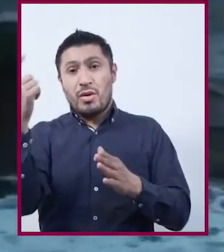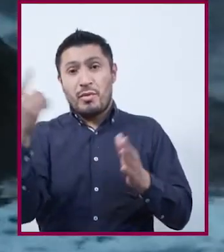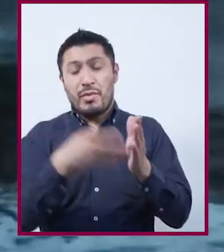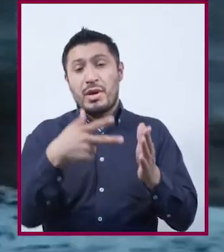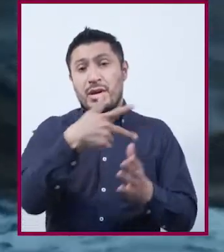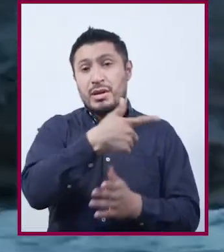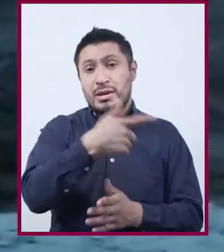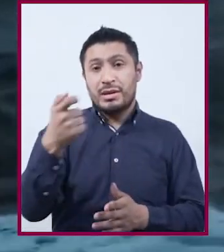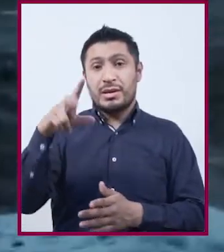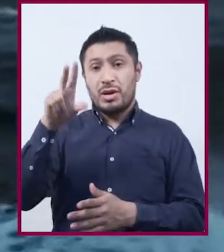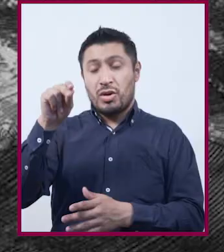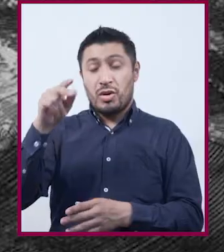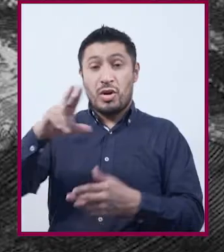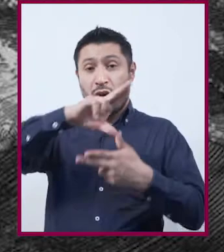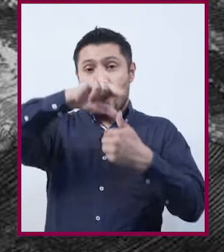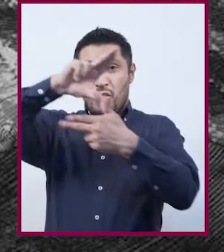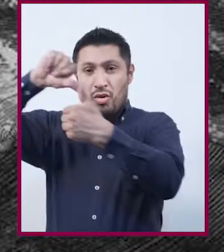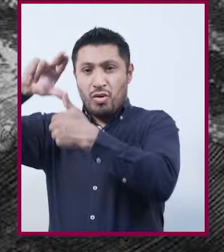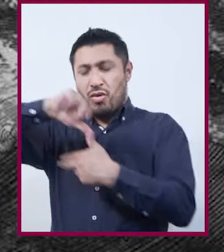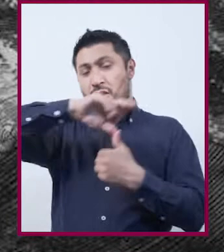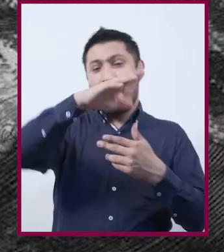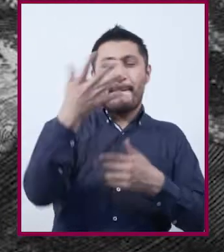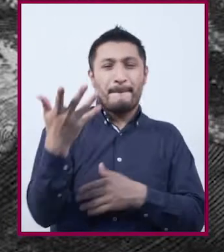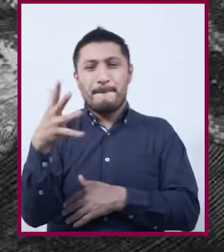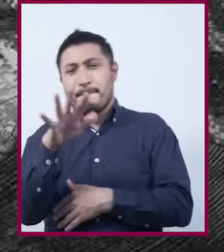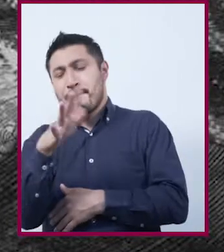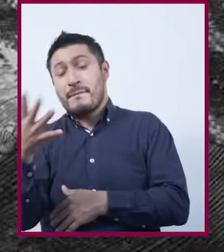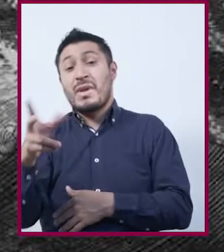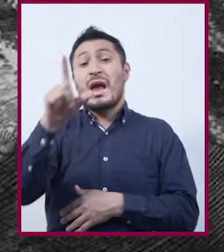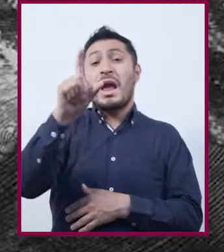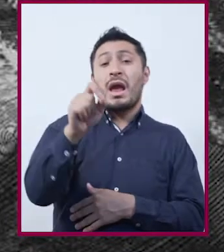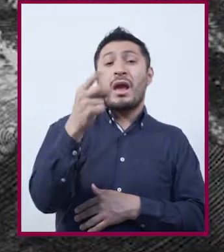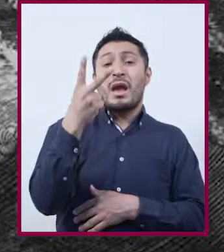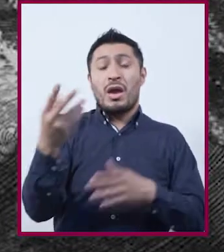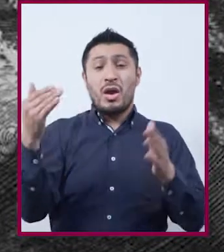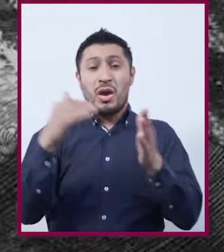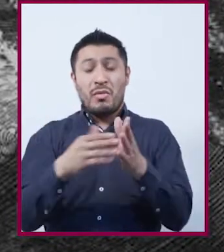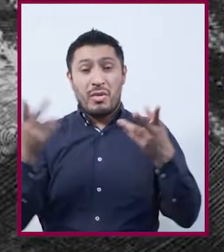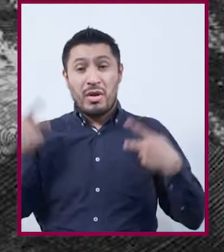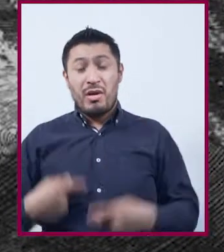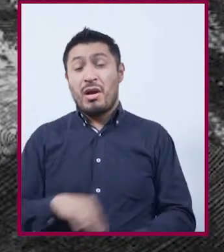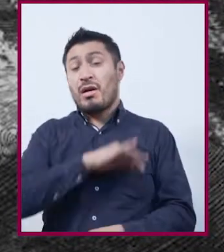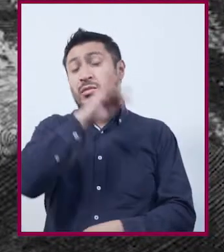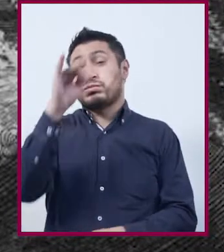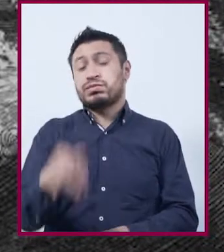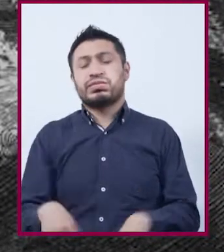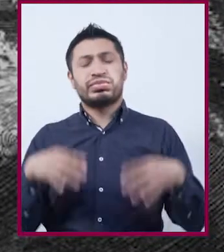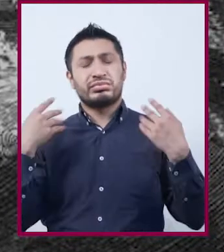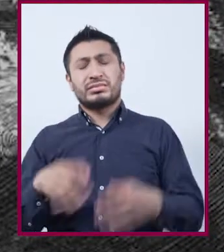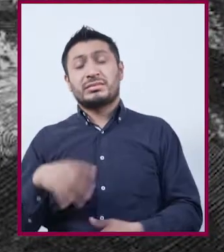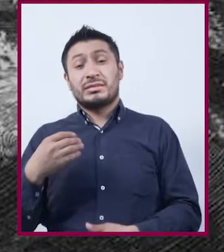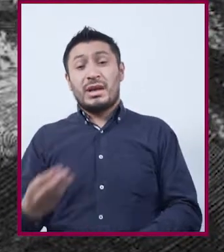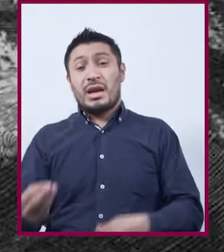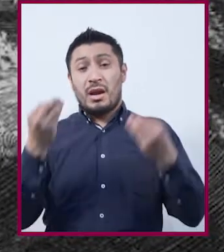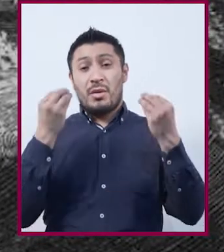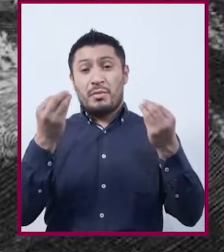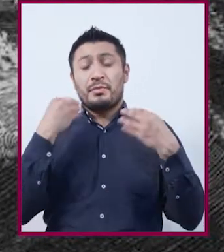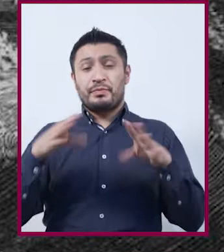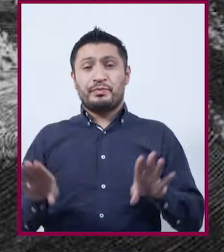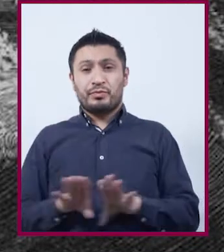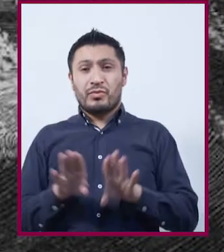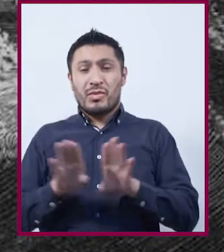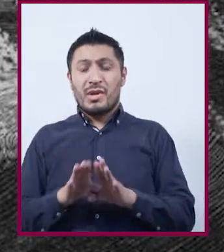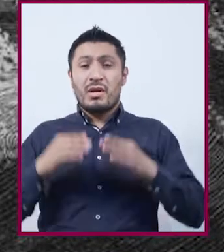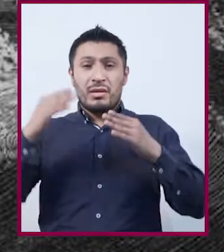de 1780, este huracán dejó aproximadamente unos 22,000 muertos. Muchos de